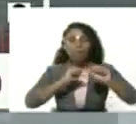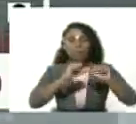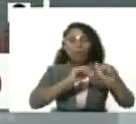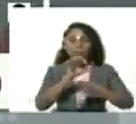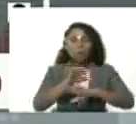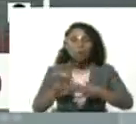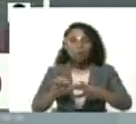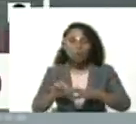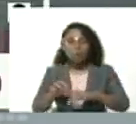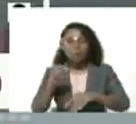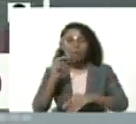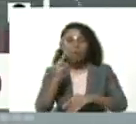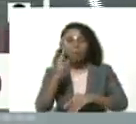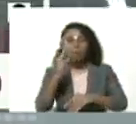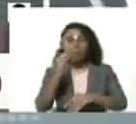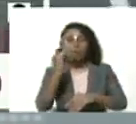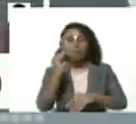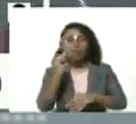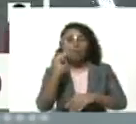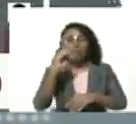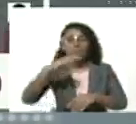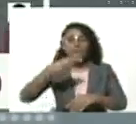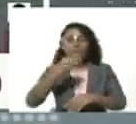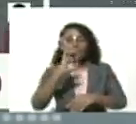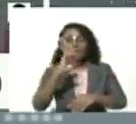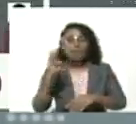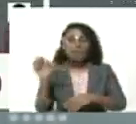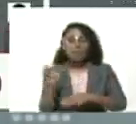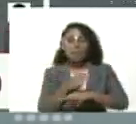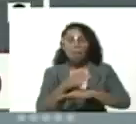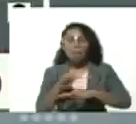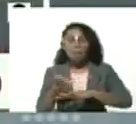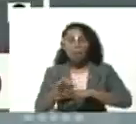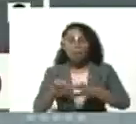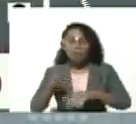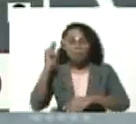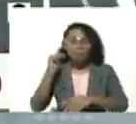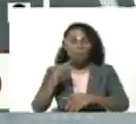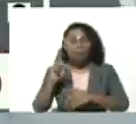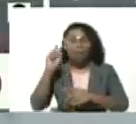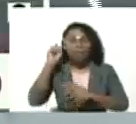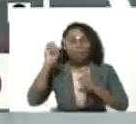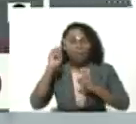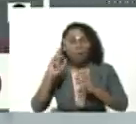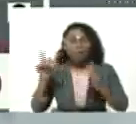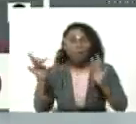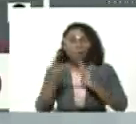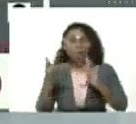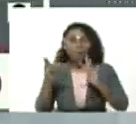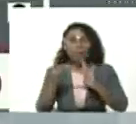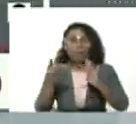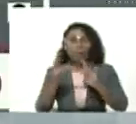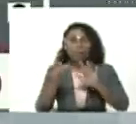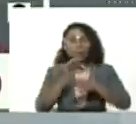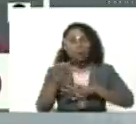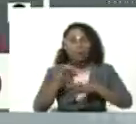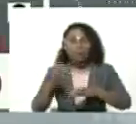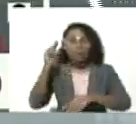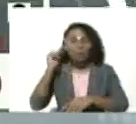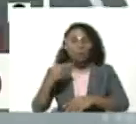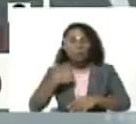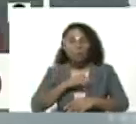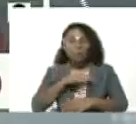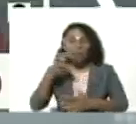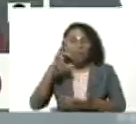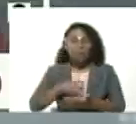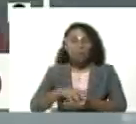municipio de Urachiche, el municipio de Bolívar, específicamente el eje que conecta desde el municipio de Bolívar de nuestro estado de Yaracuy con